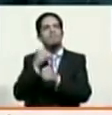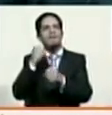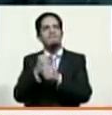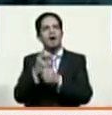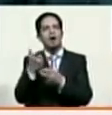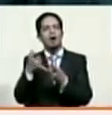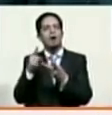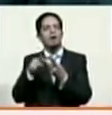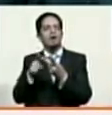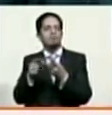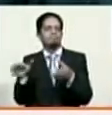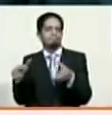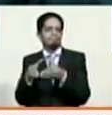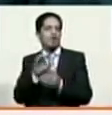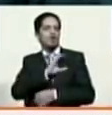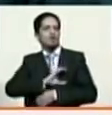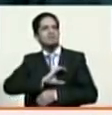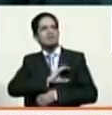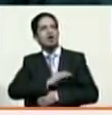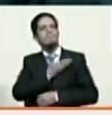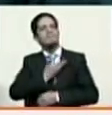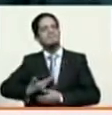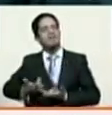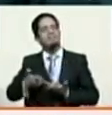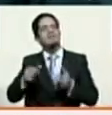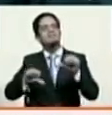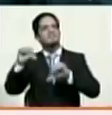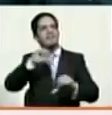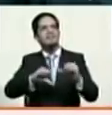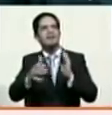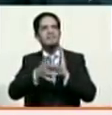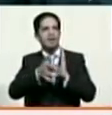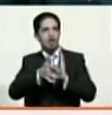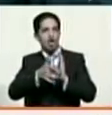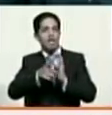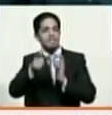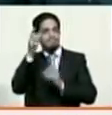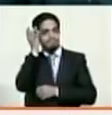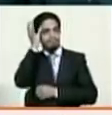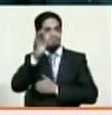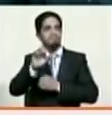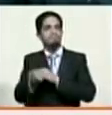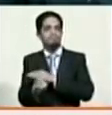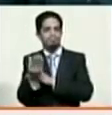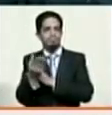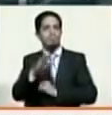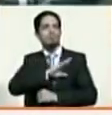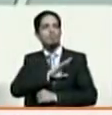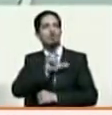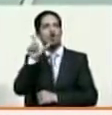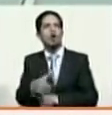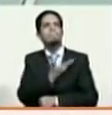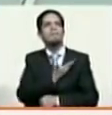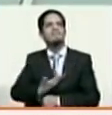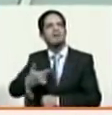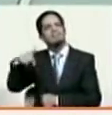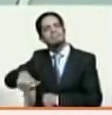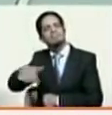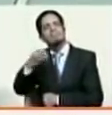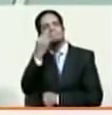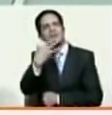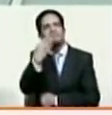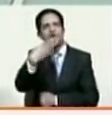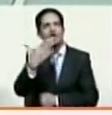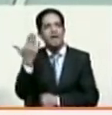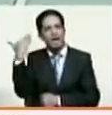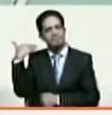Consejo Presidencial de Ciencia, Tecnología e Innovación, que instaló el presidente de la República en el Palacio de Miraflores